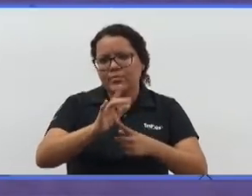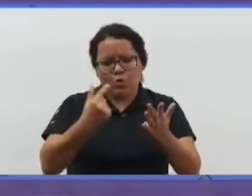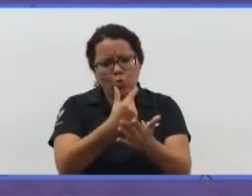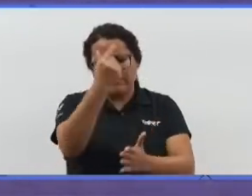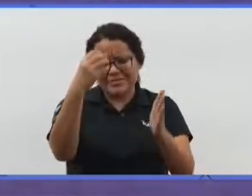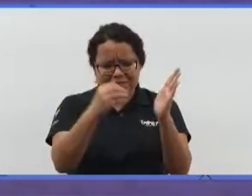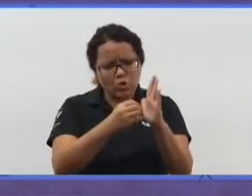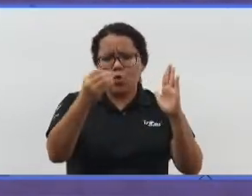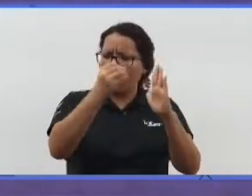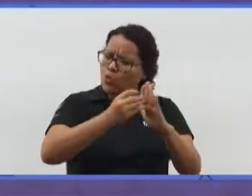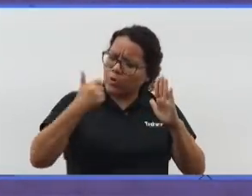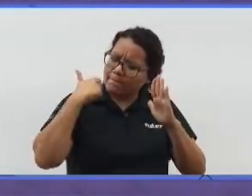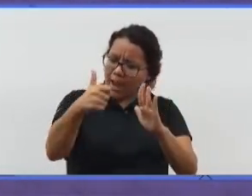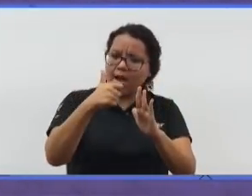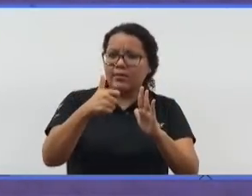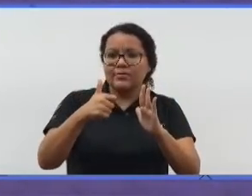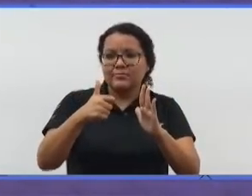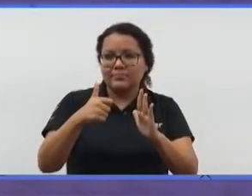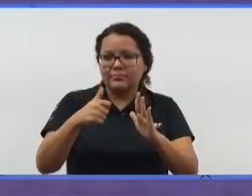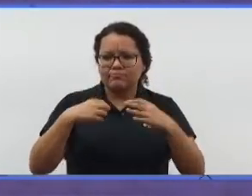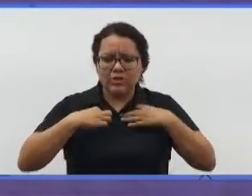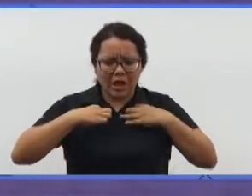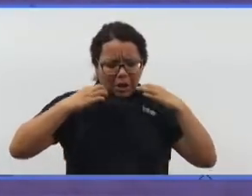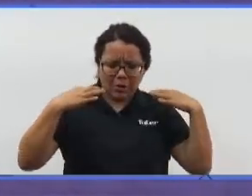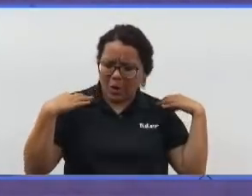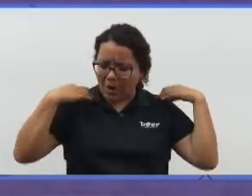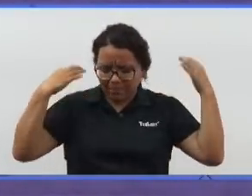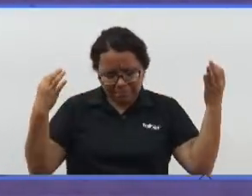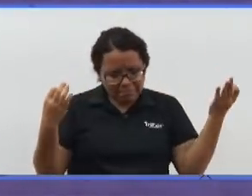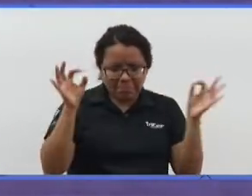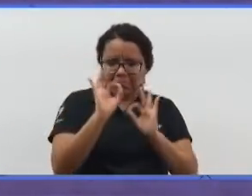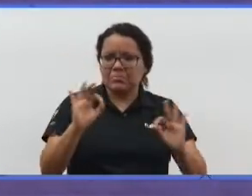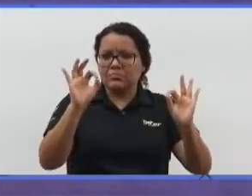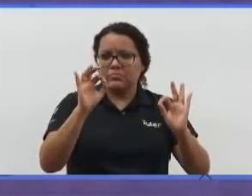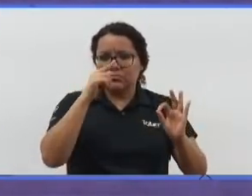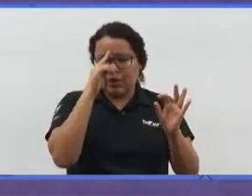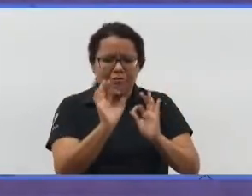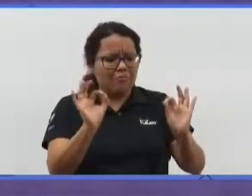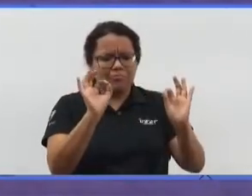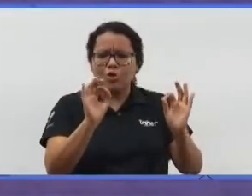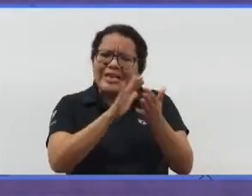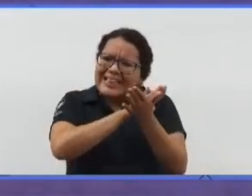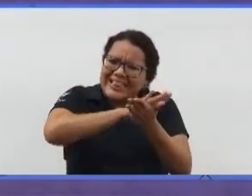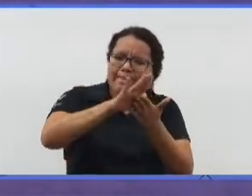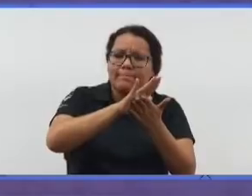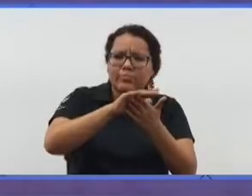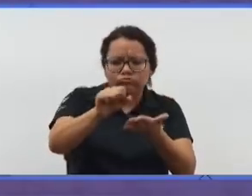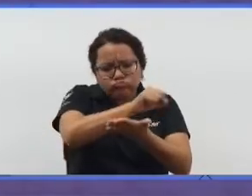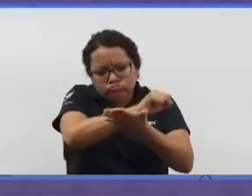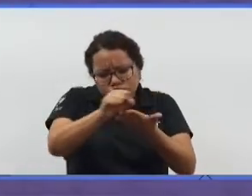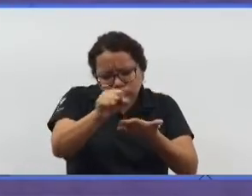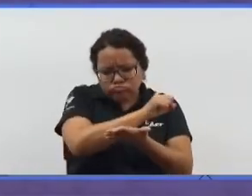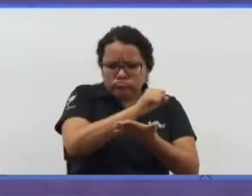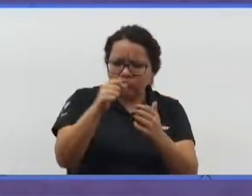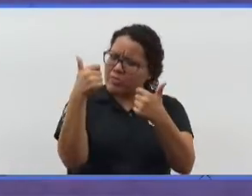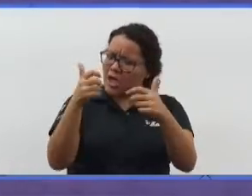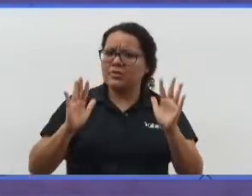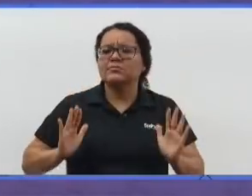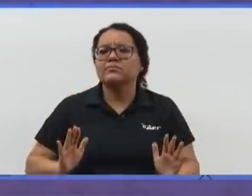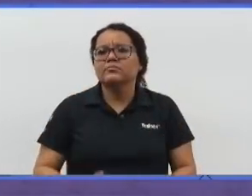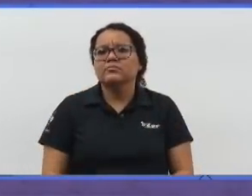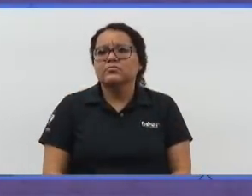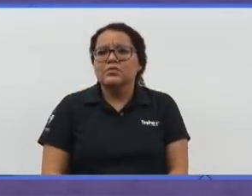universidad con la ropita que te pones lo dije final limpia y planchada en su lugar